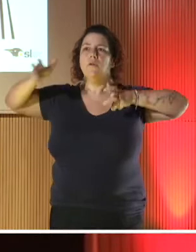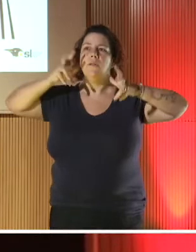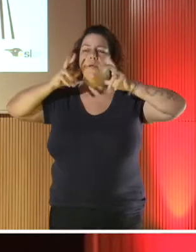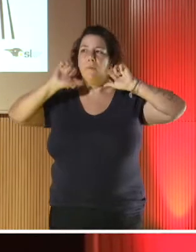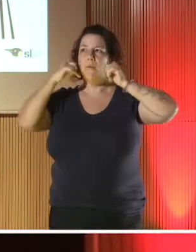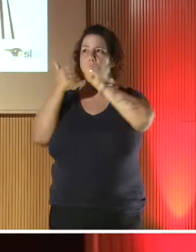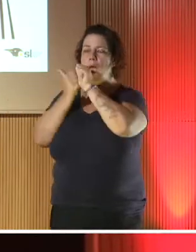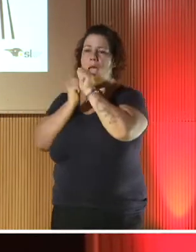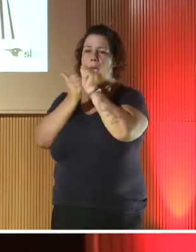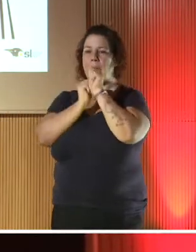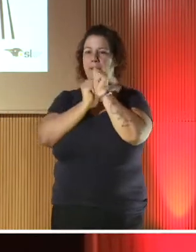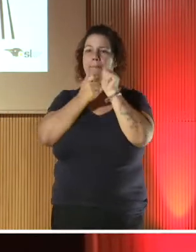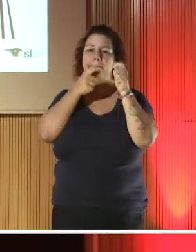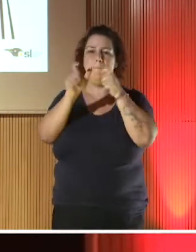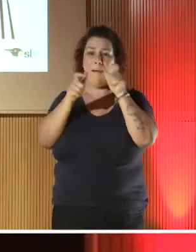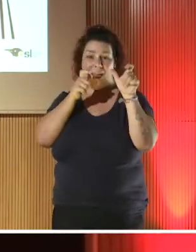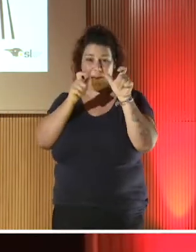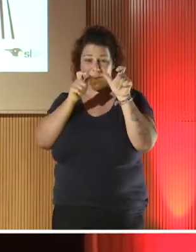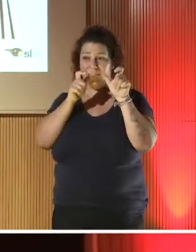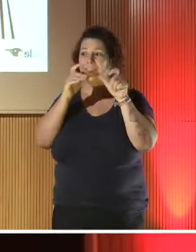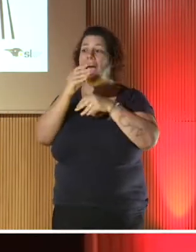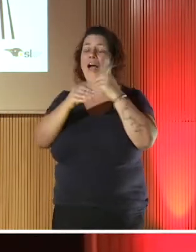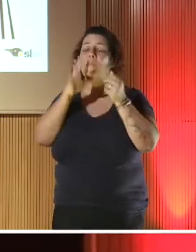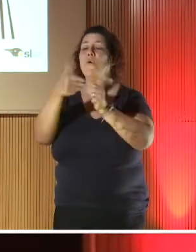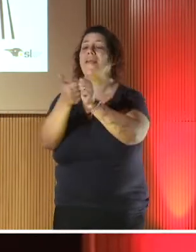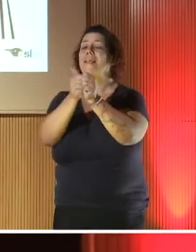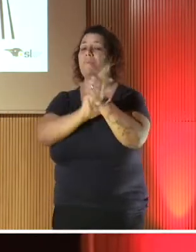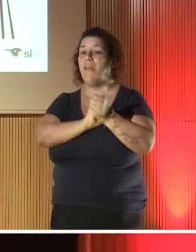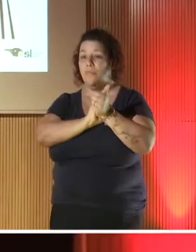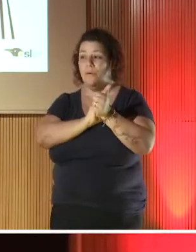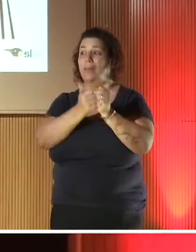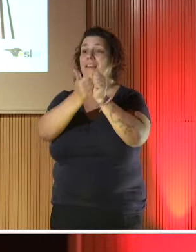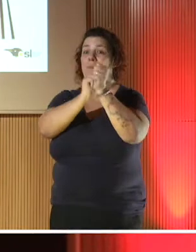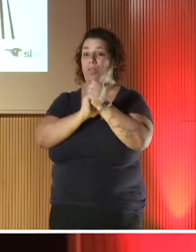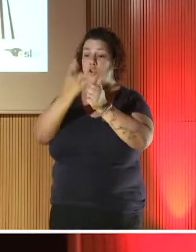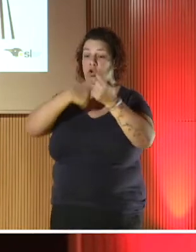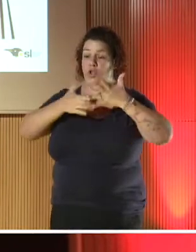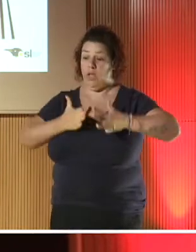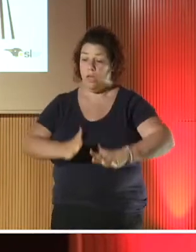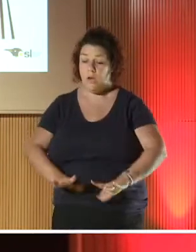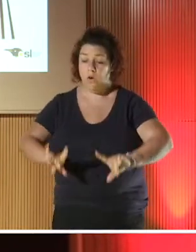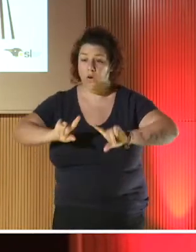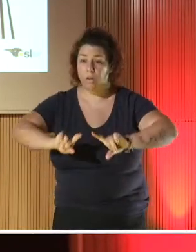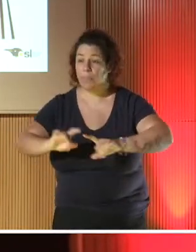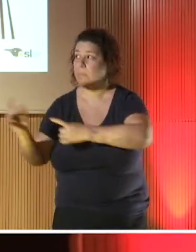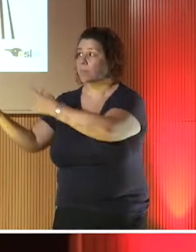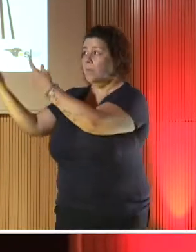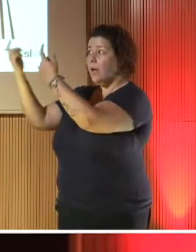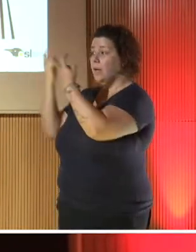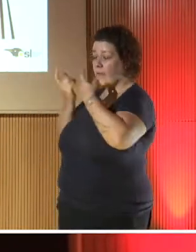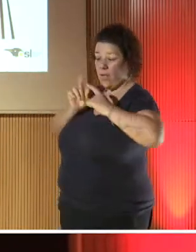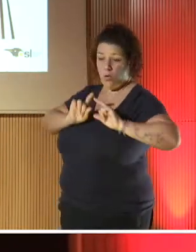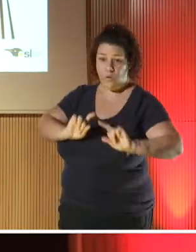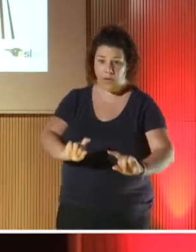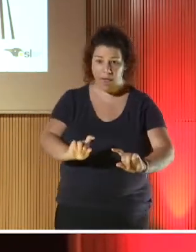empiezan a imitar palabras, ¿no? Y eso lo hacemos así, por imitación. Y nosotros enseñamos tal y como nos han enseñado a nosotros o aplicando justo